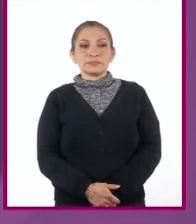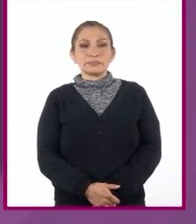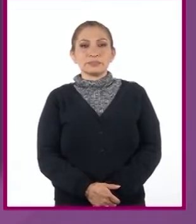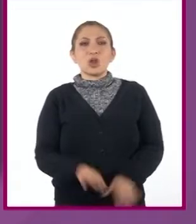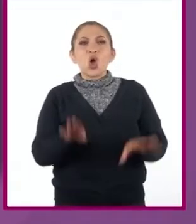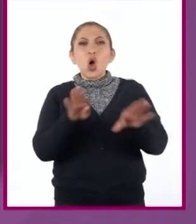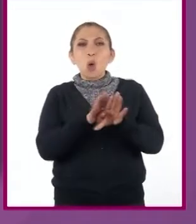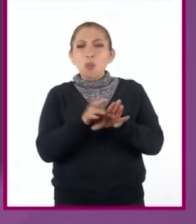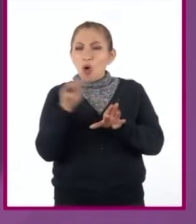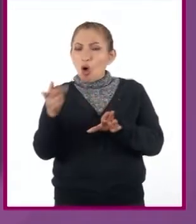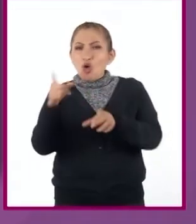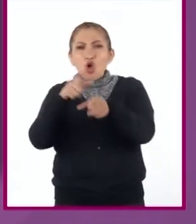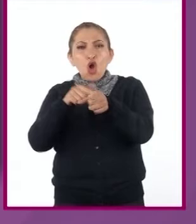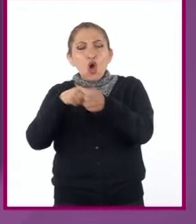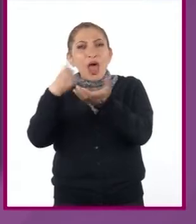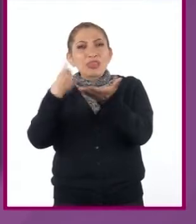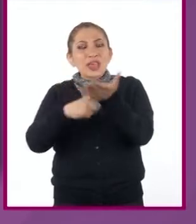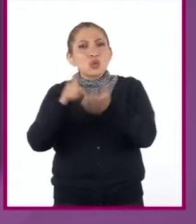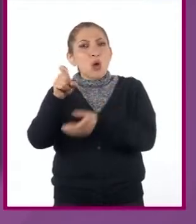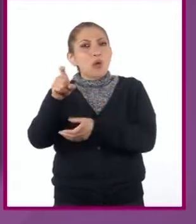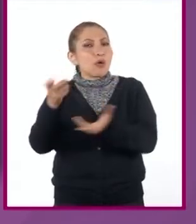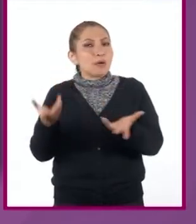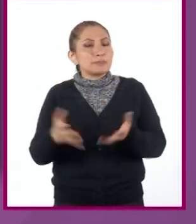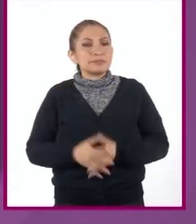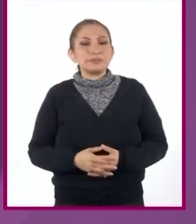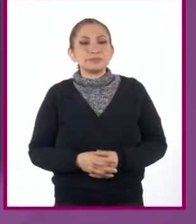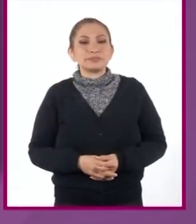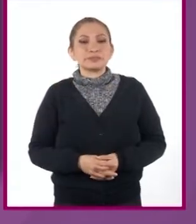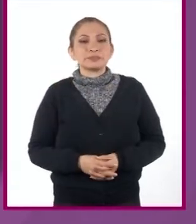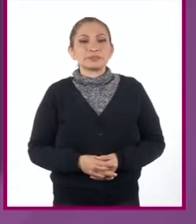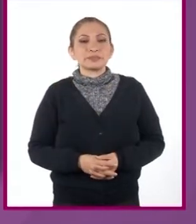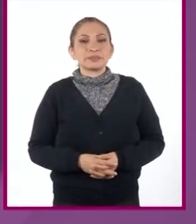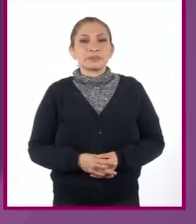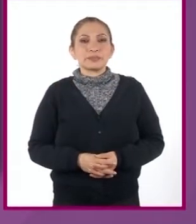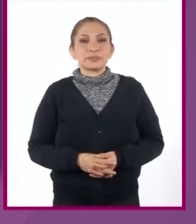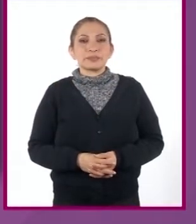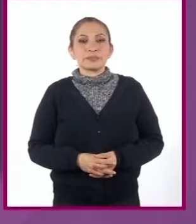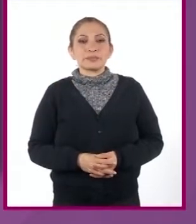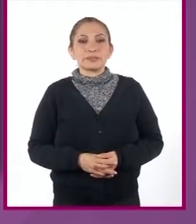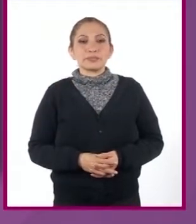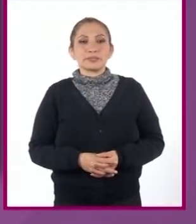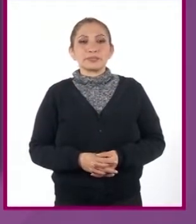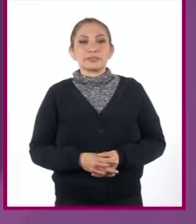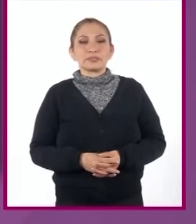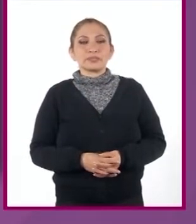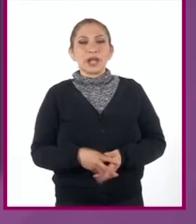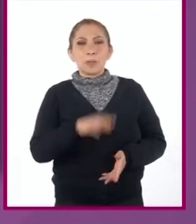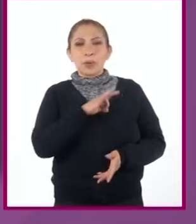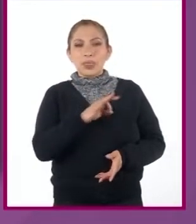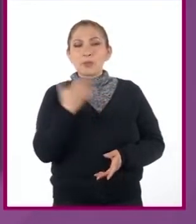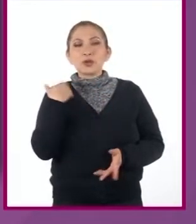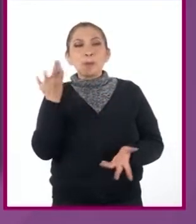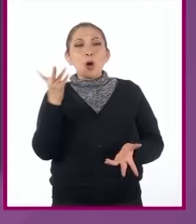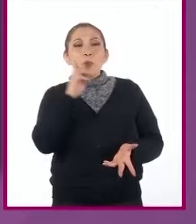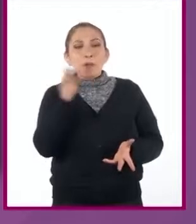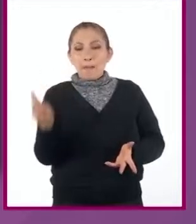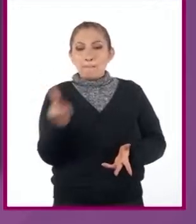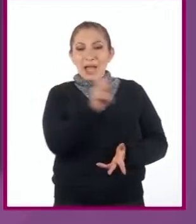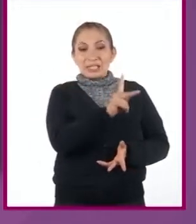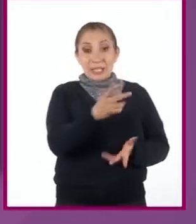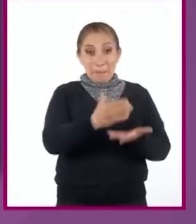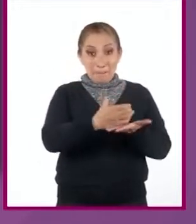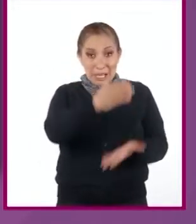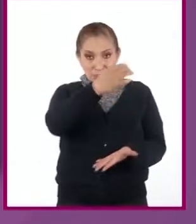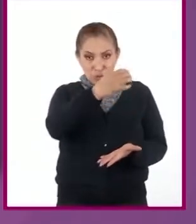¿Cómo se comporta el colorante en el agua? podríamos simular lo que ocurre en los